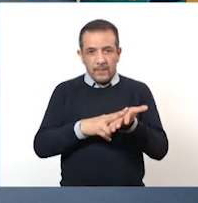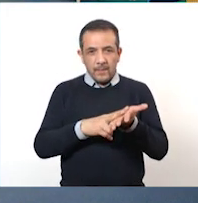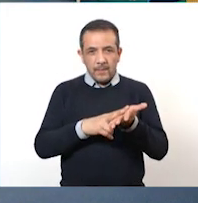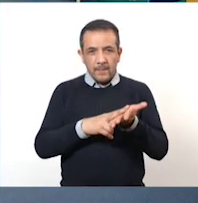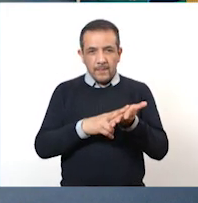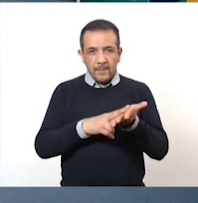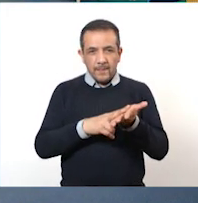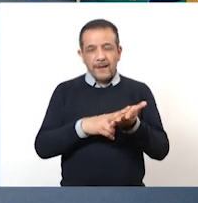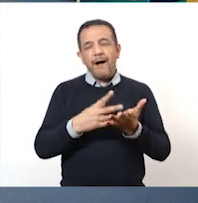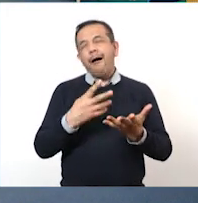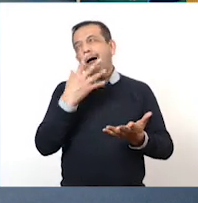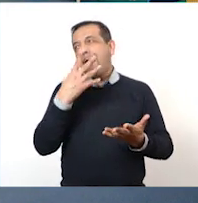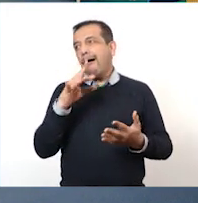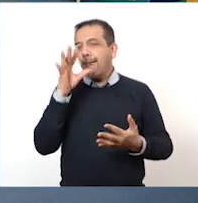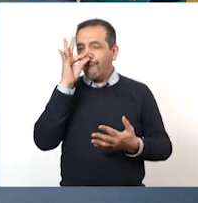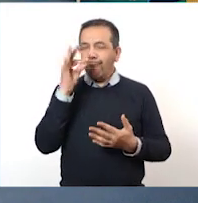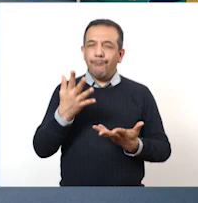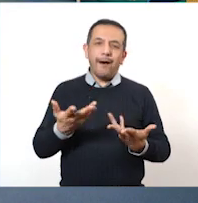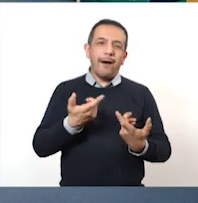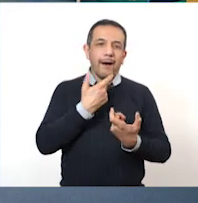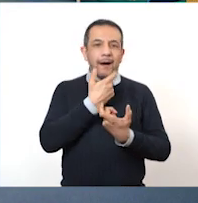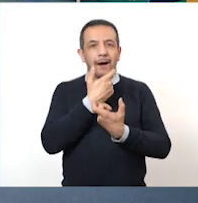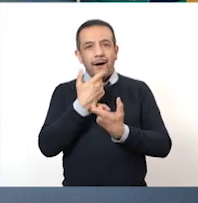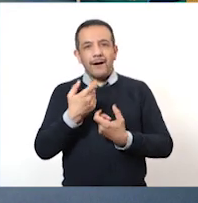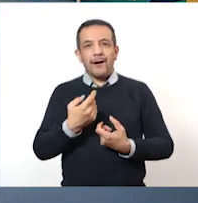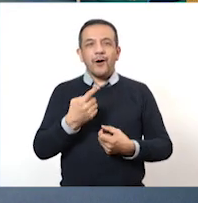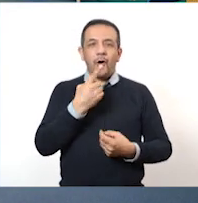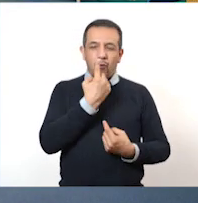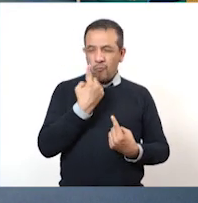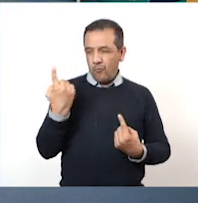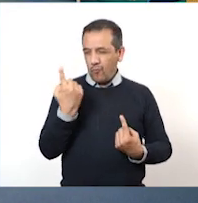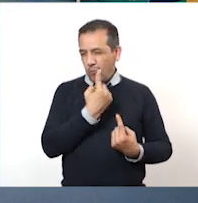Verde. ¡Oh!